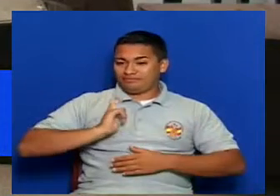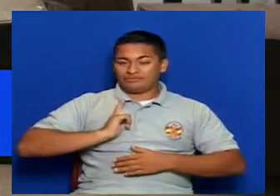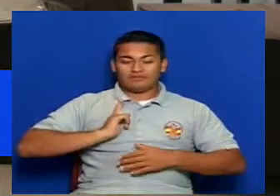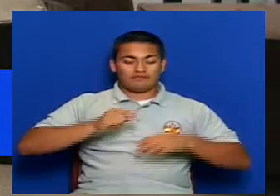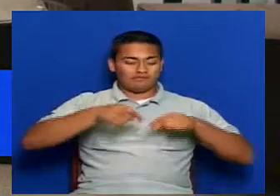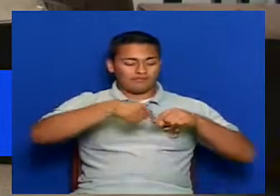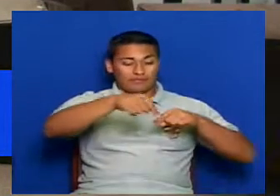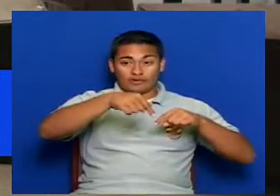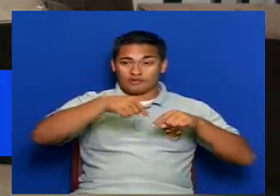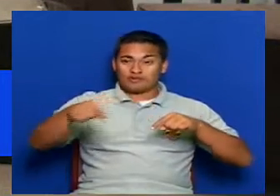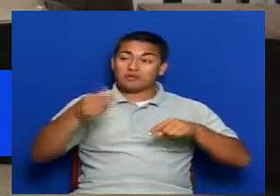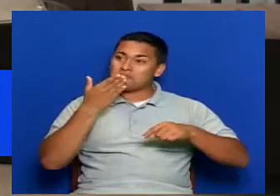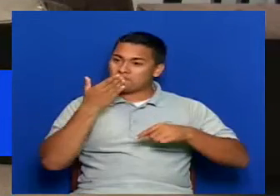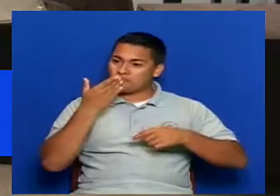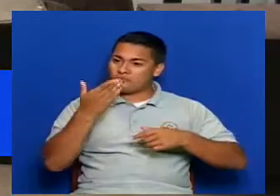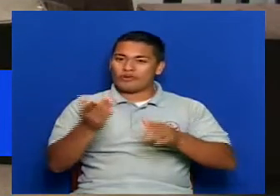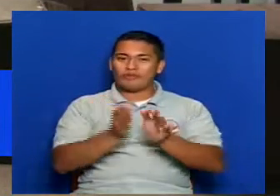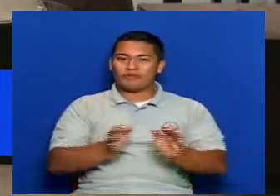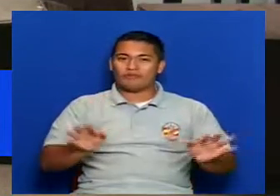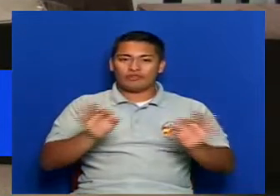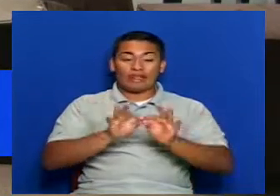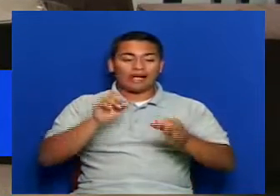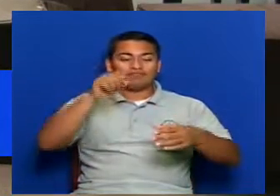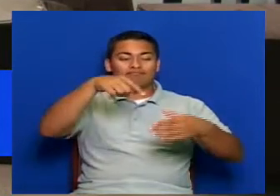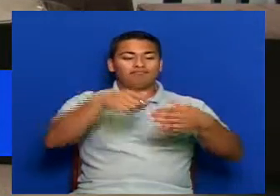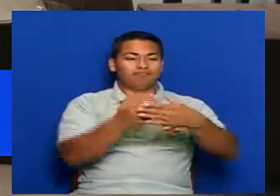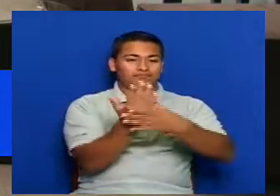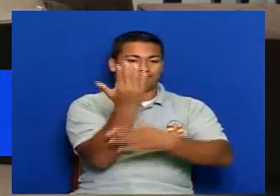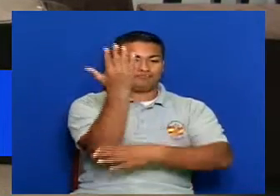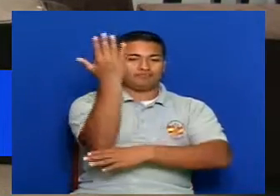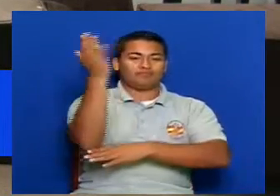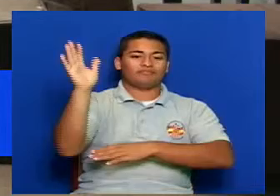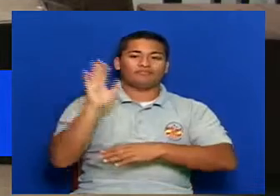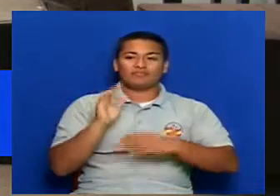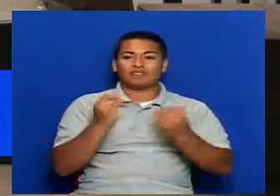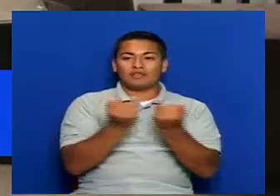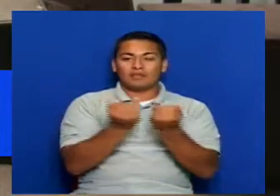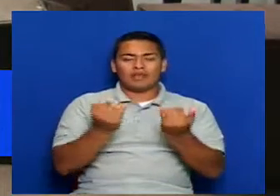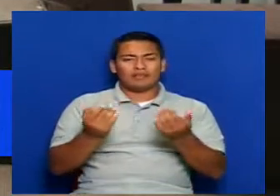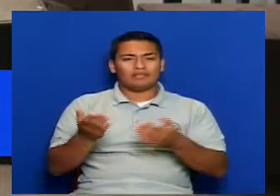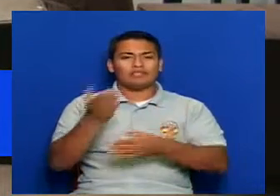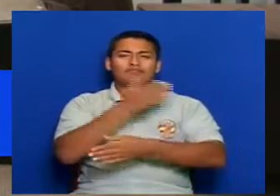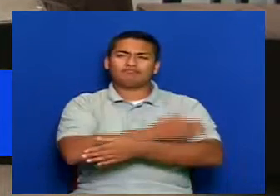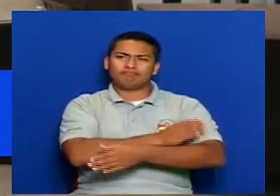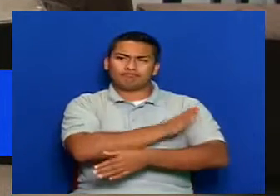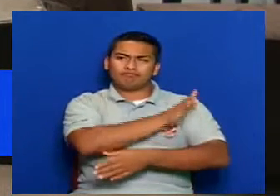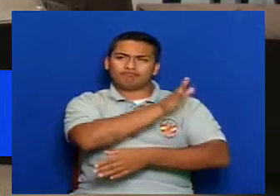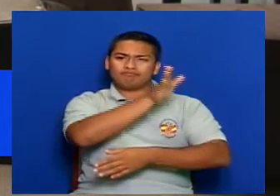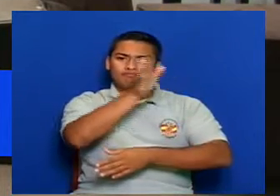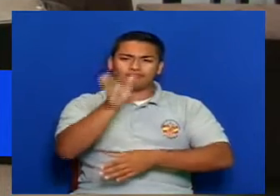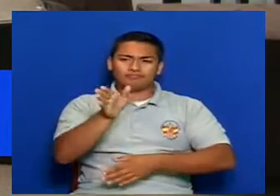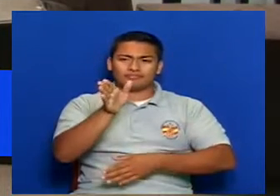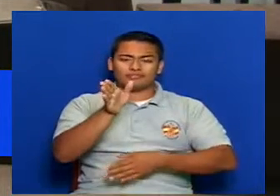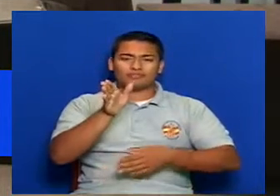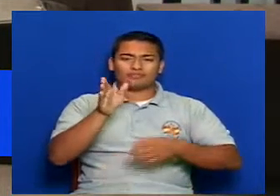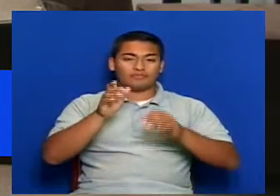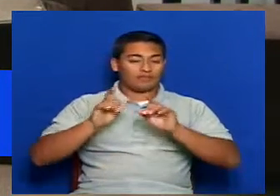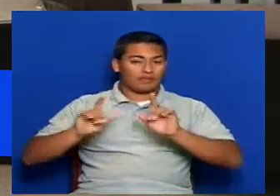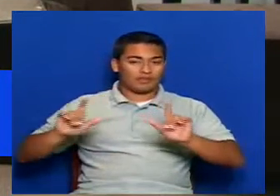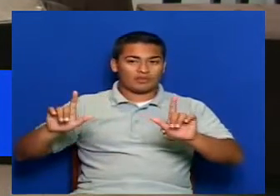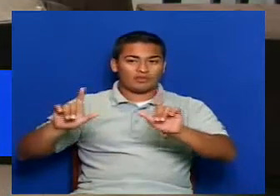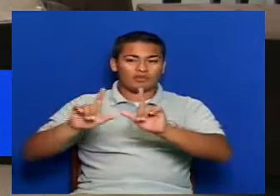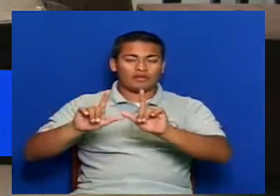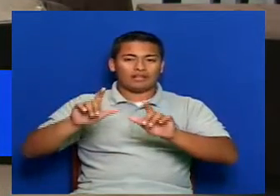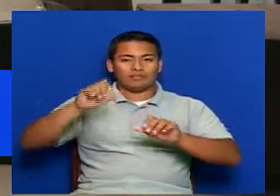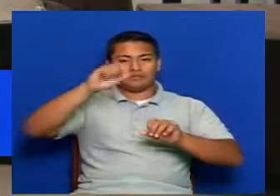municipios resultados de suma importancia hemos recorrido fuimos a a una de